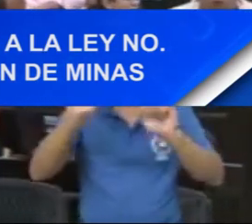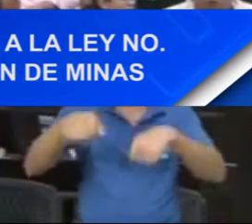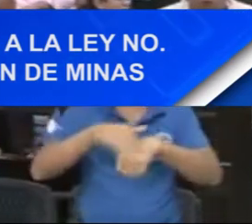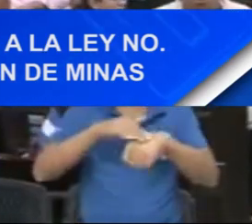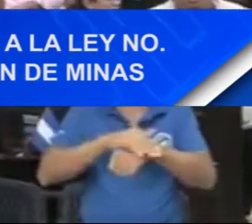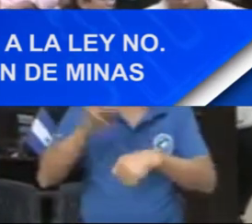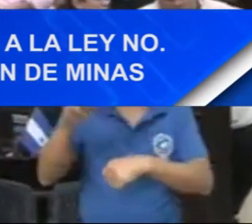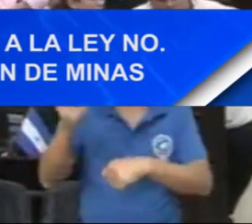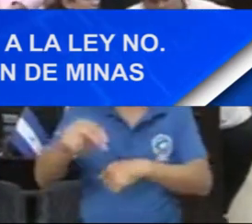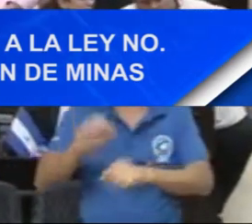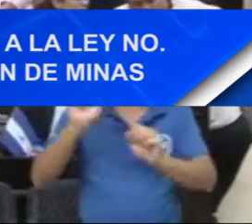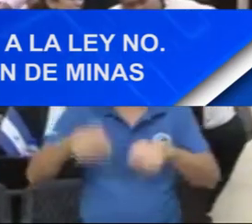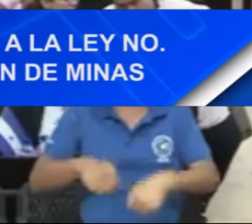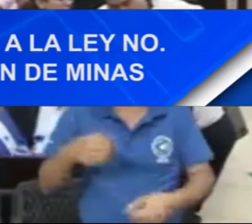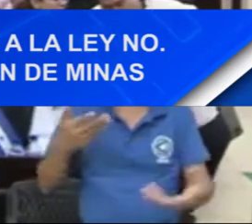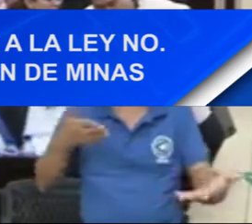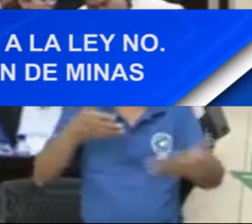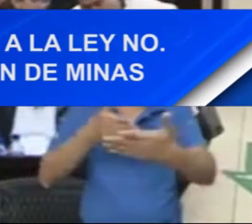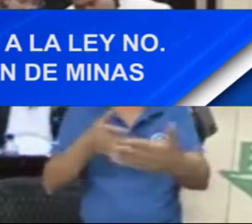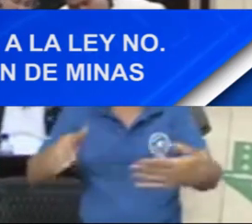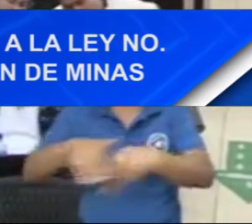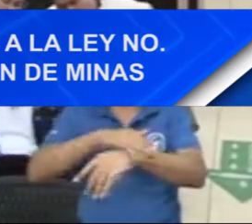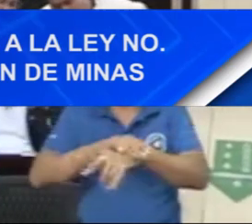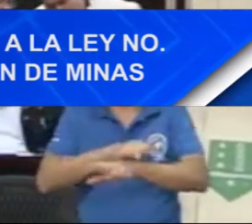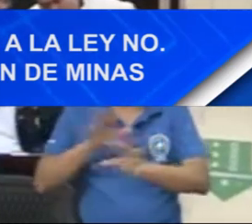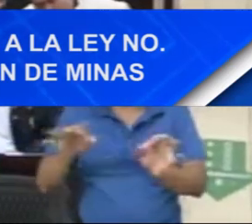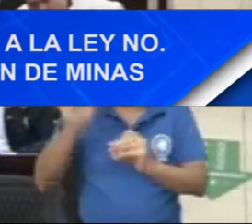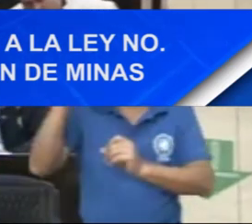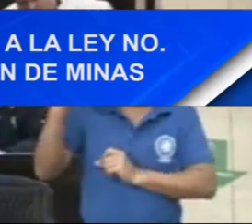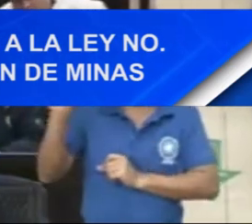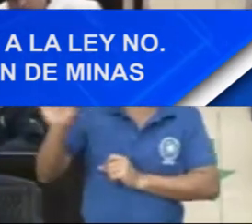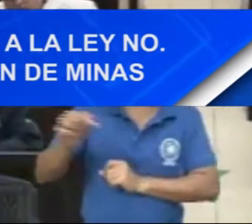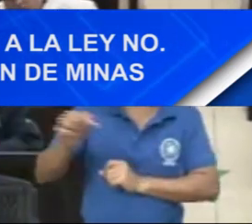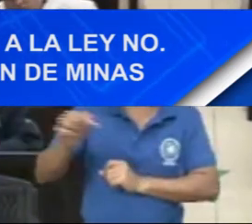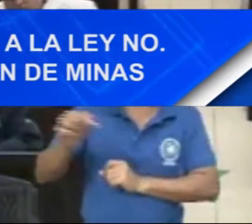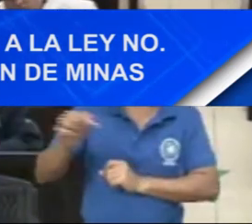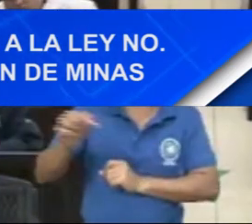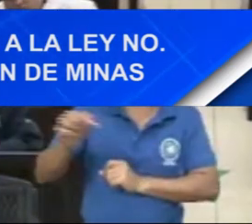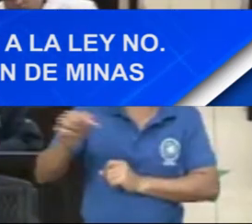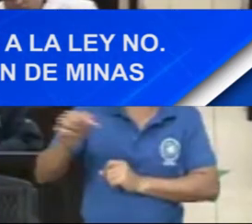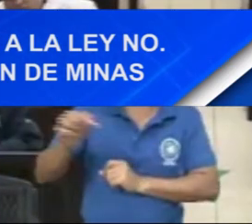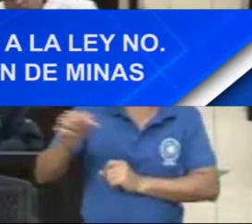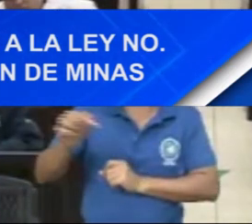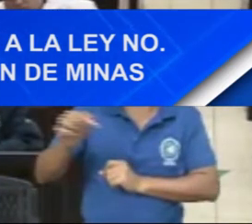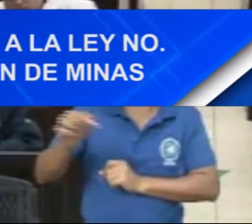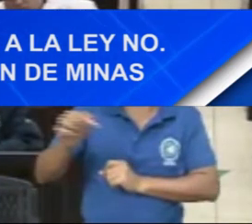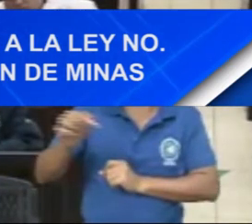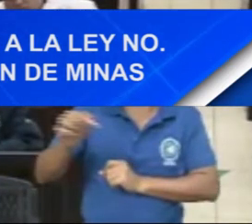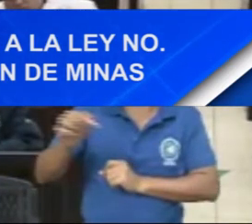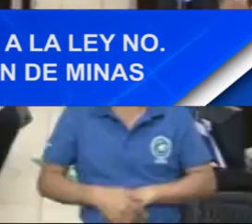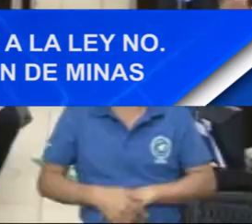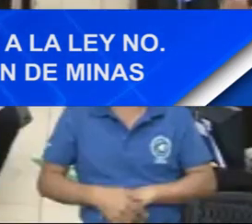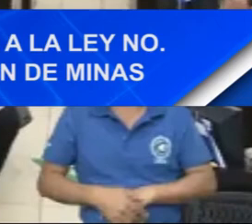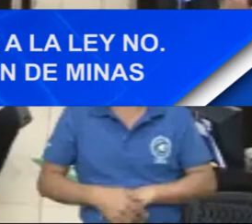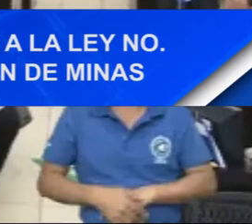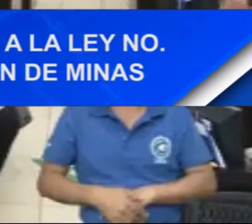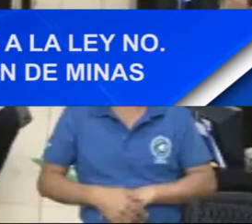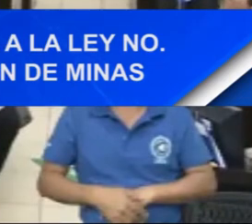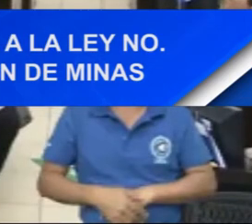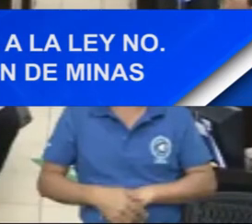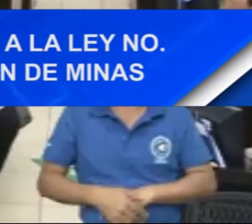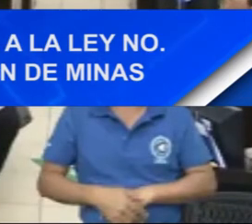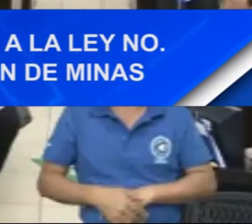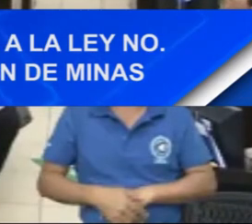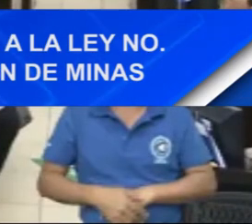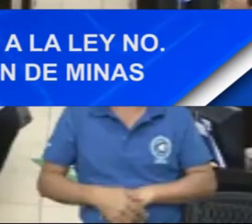o intervención del sujeto obligado a nombrar interventores en los casos de